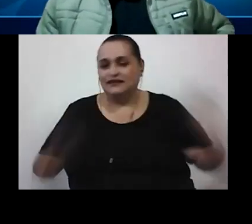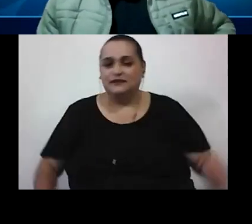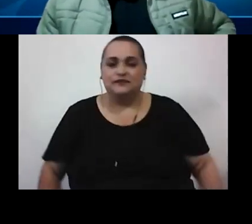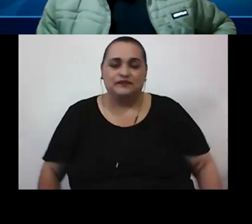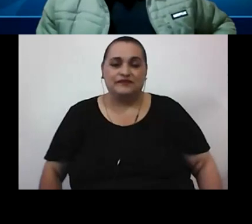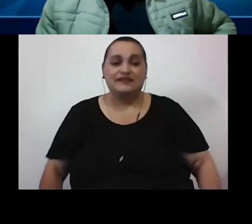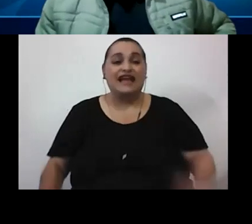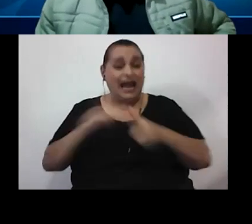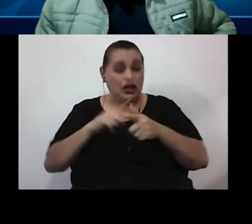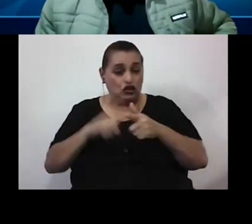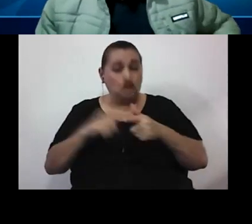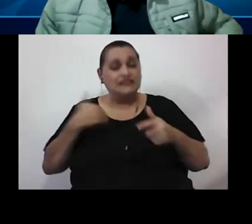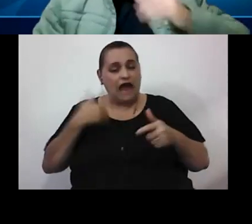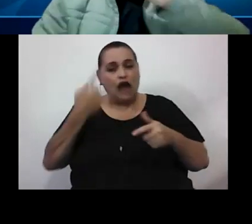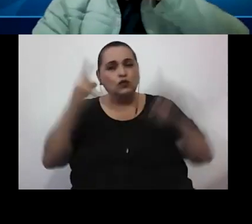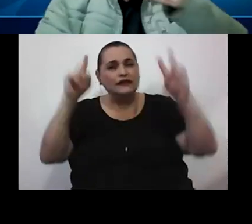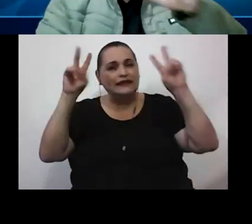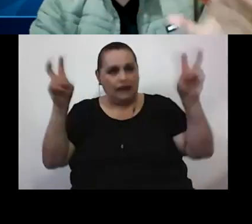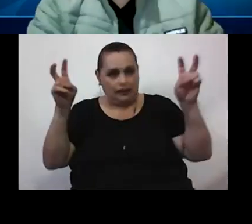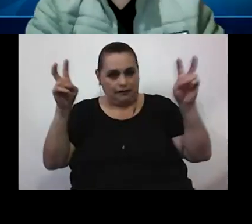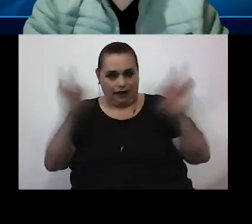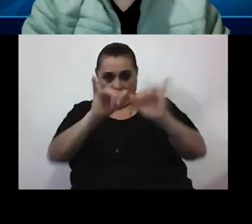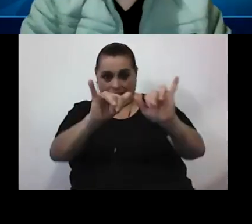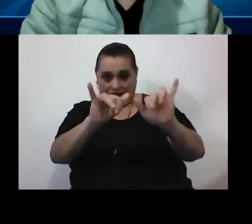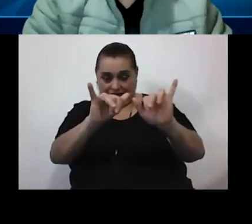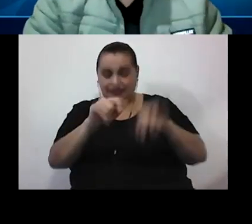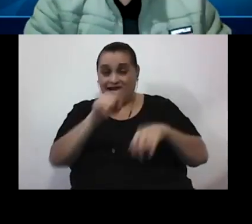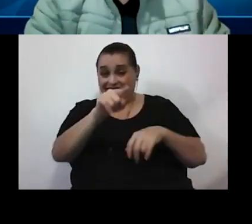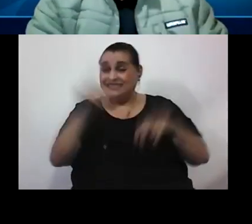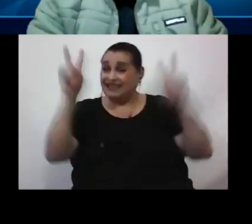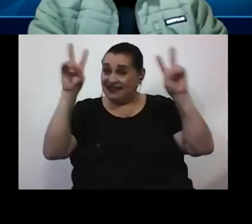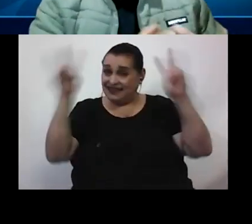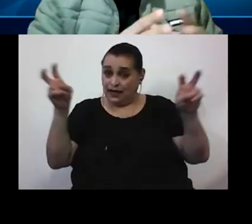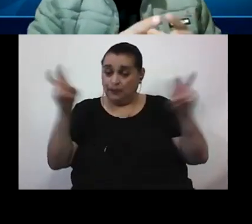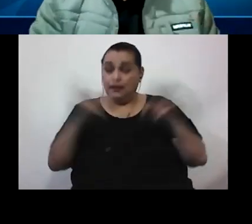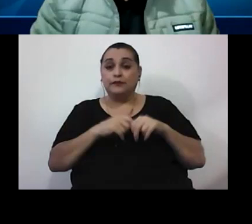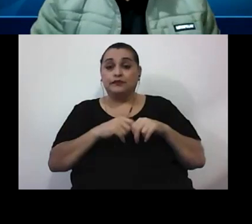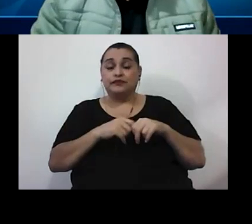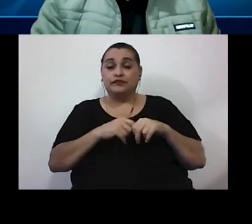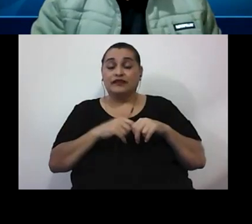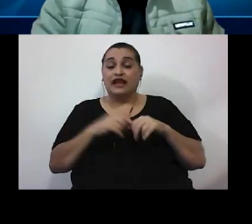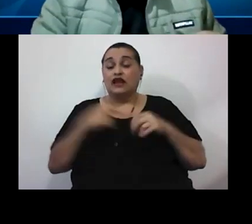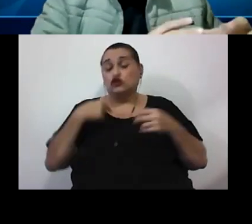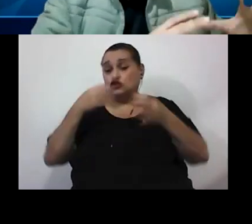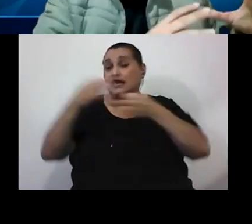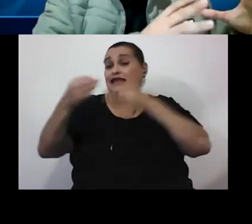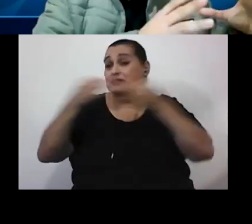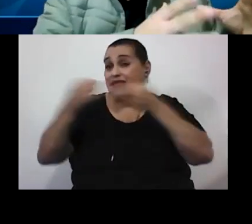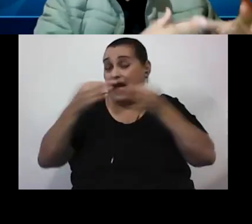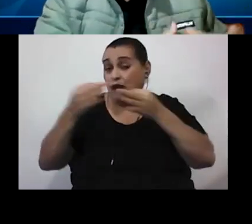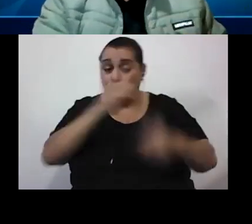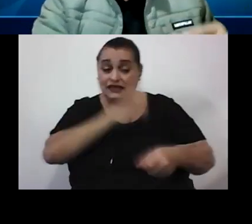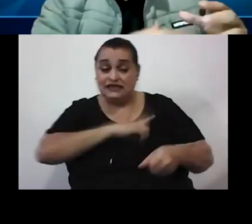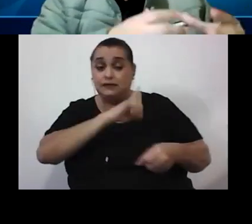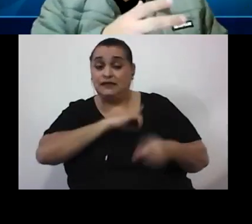Entonces hay un tema acá. En este tema, bueno, cuando explicamos disciplina positiva, empezamos desde